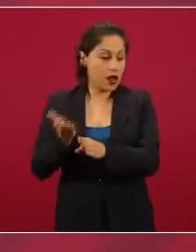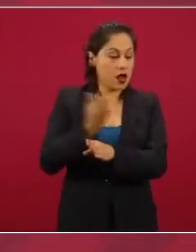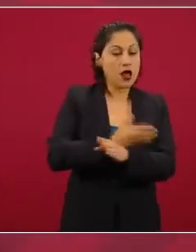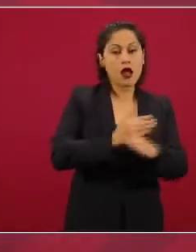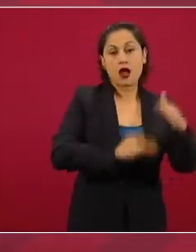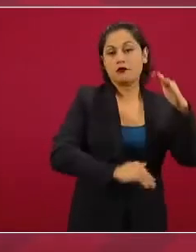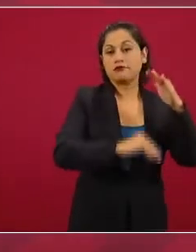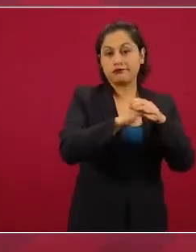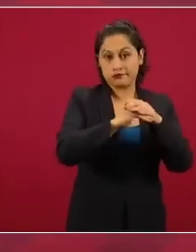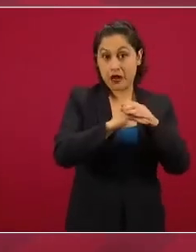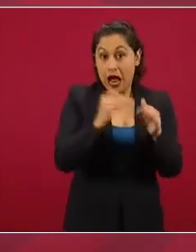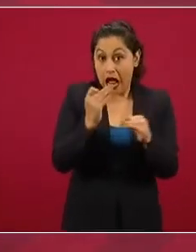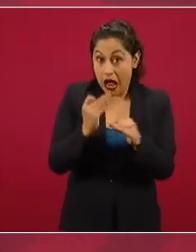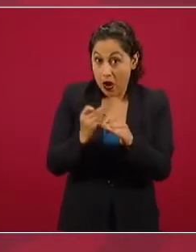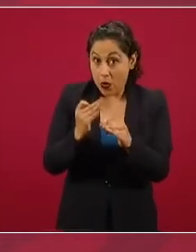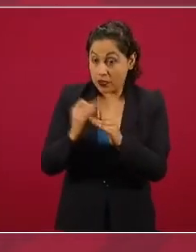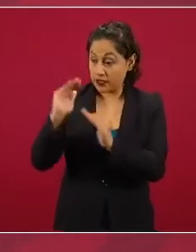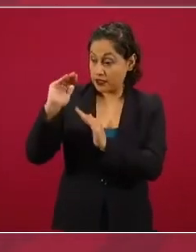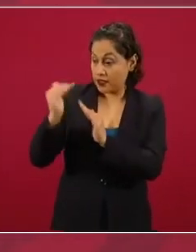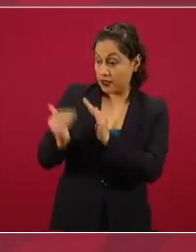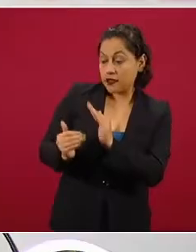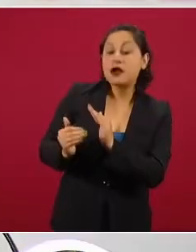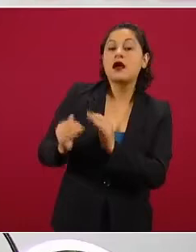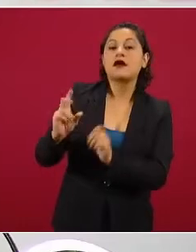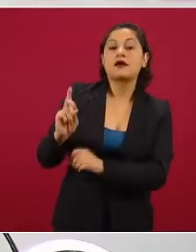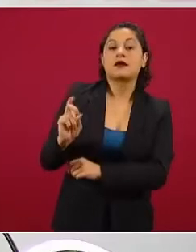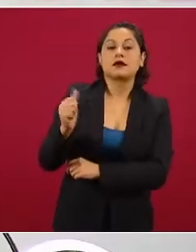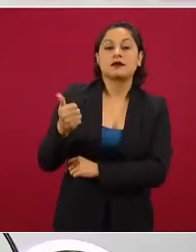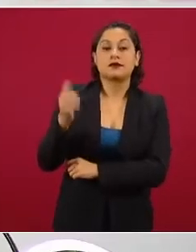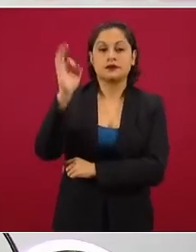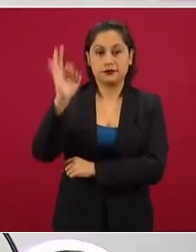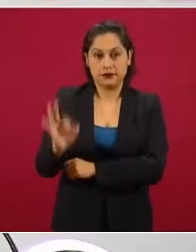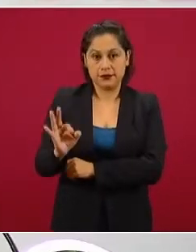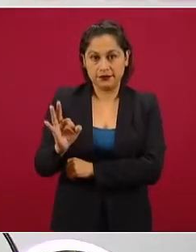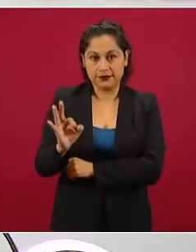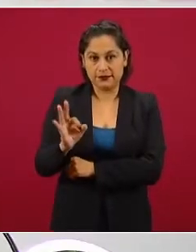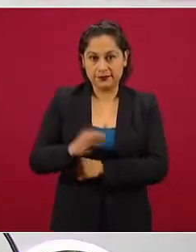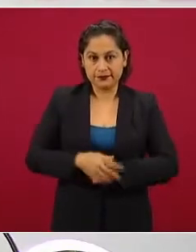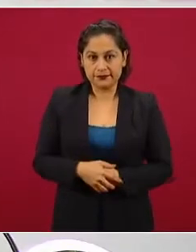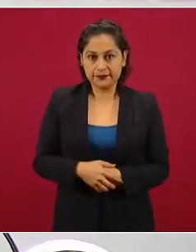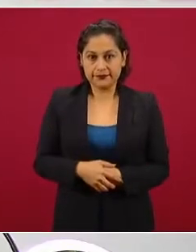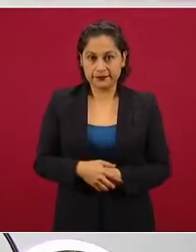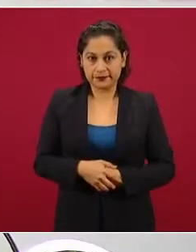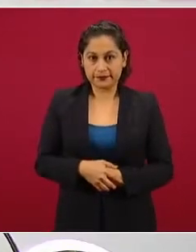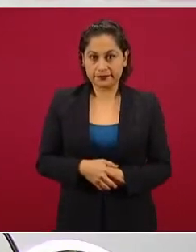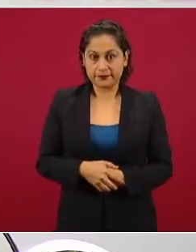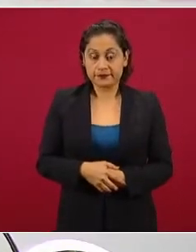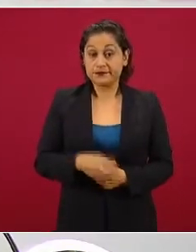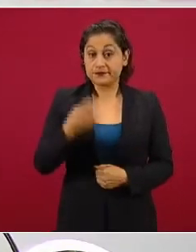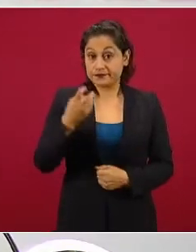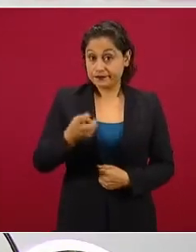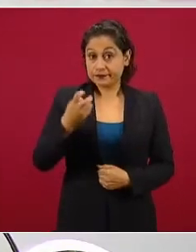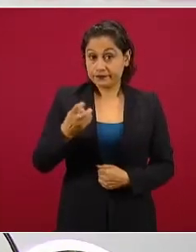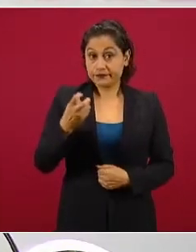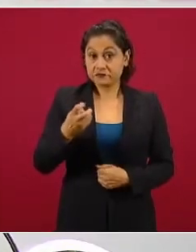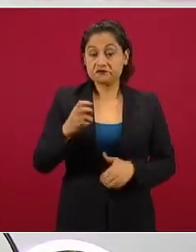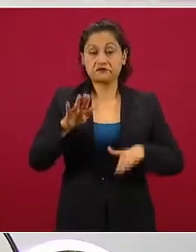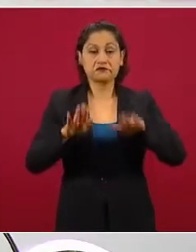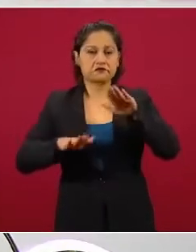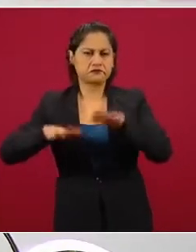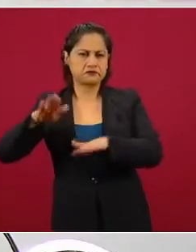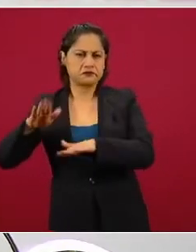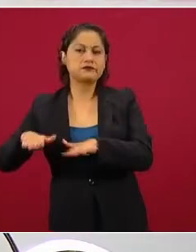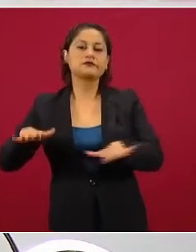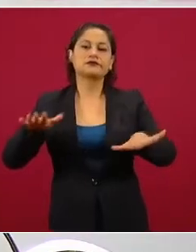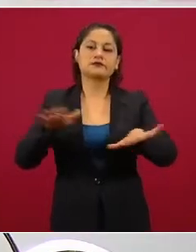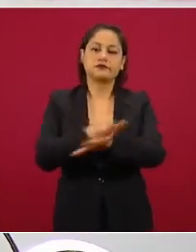reducción en este momento es de 36%. Esto es muy variable, como lo hemos presentado también en